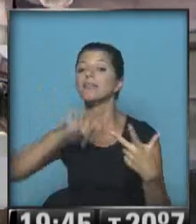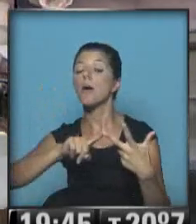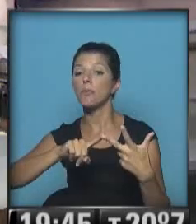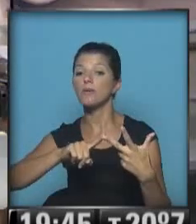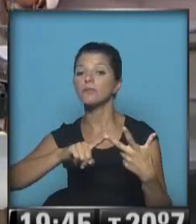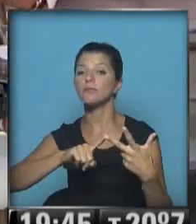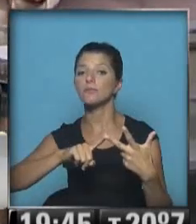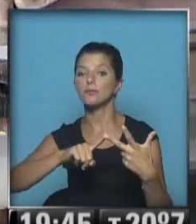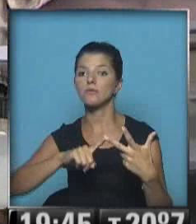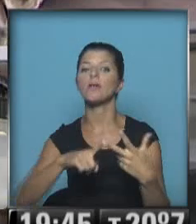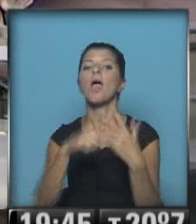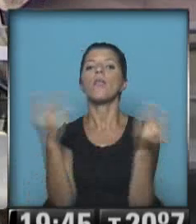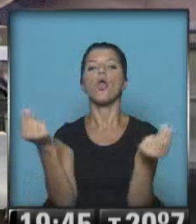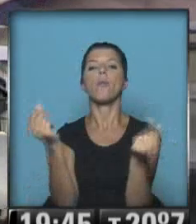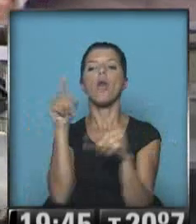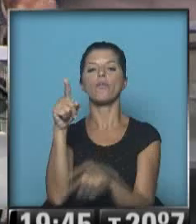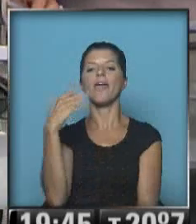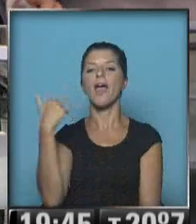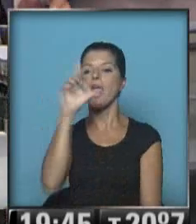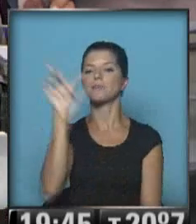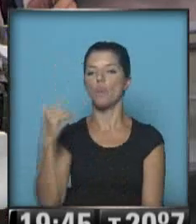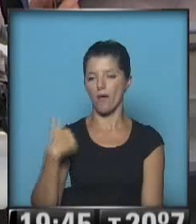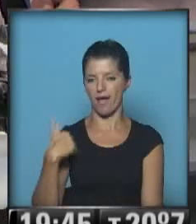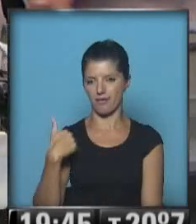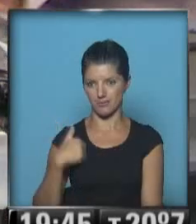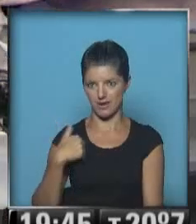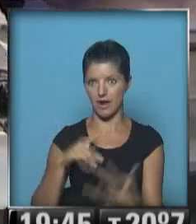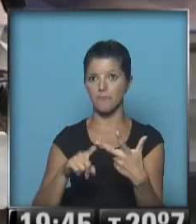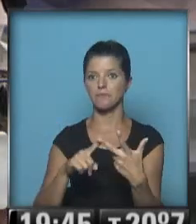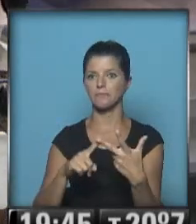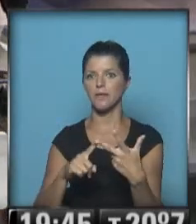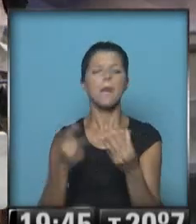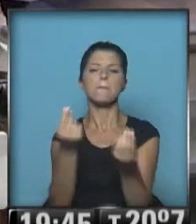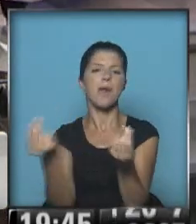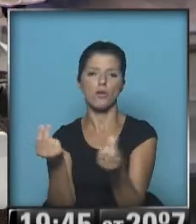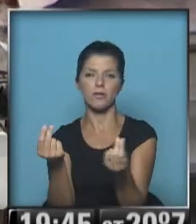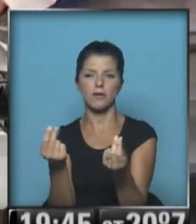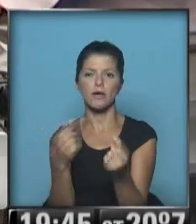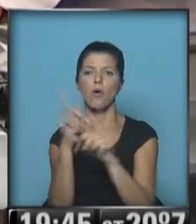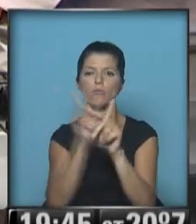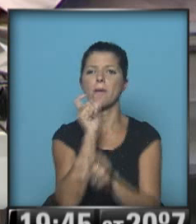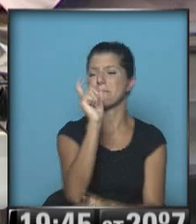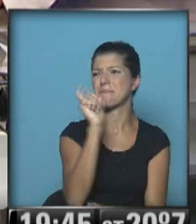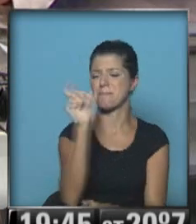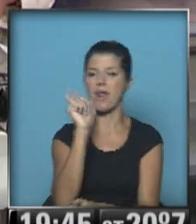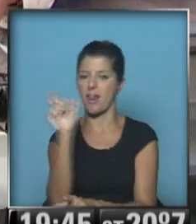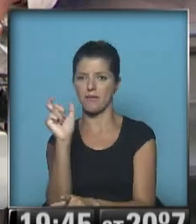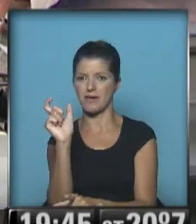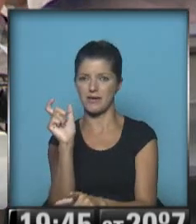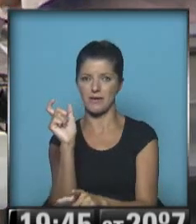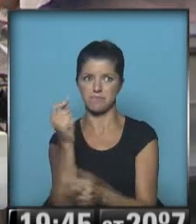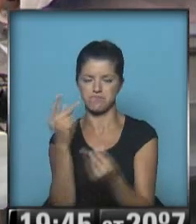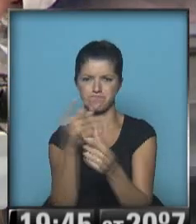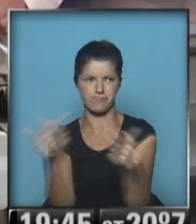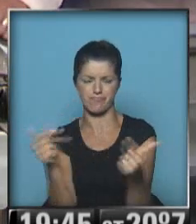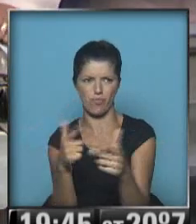Los Auténticos valores de la República Argentina valores que con palabras que están absolutamente vaciadas de